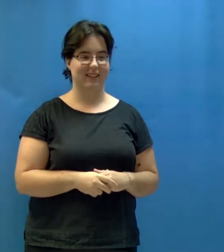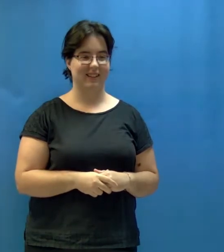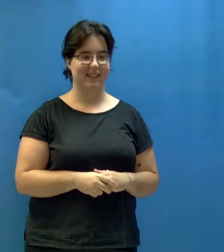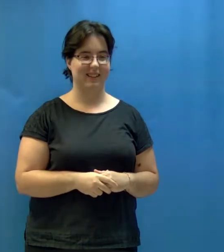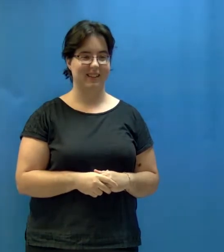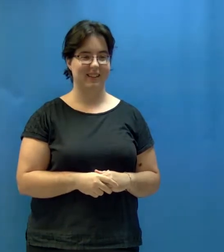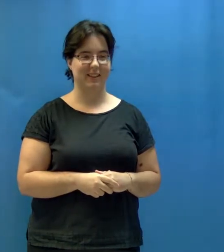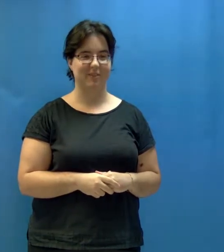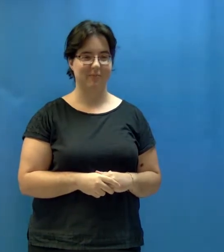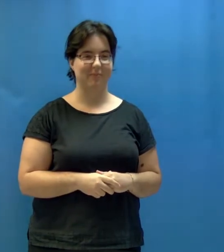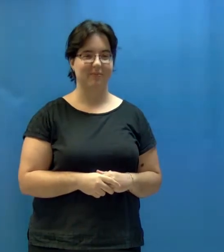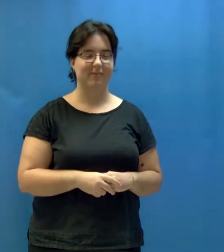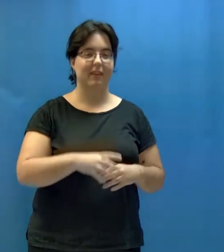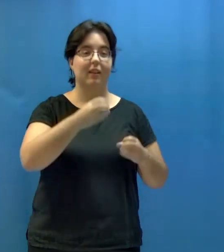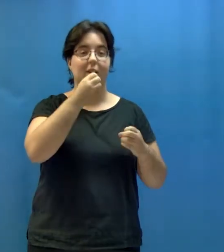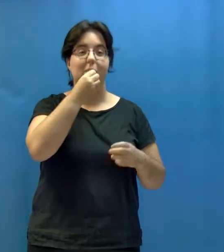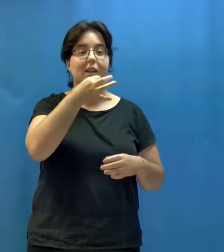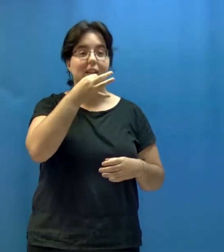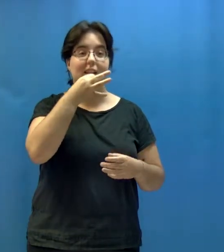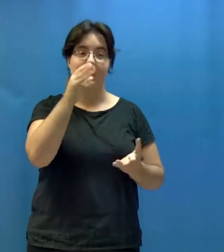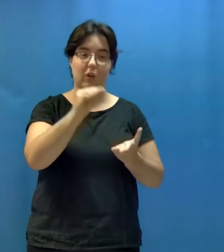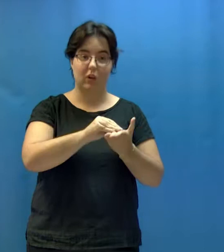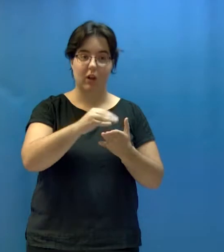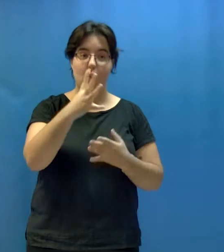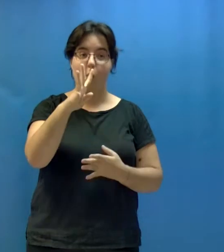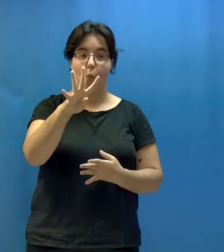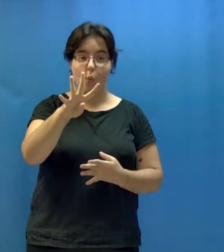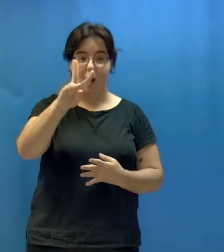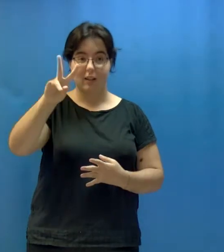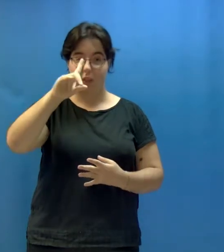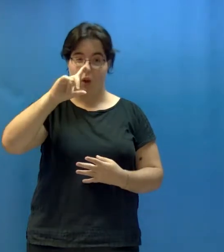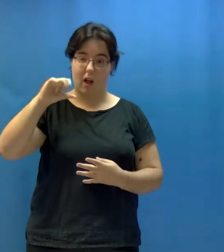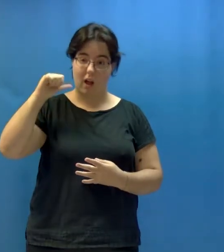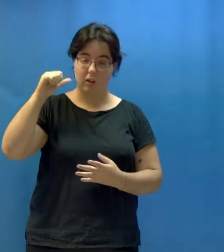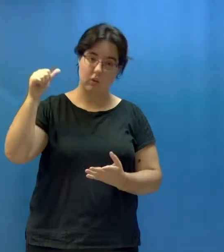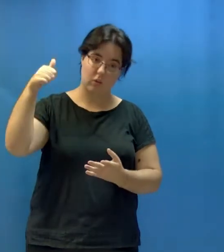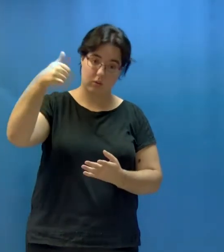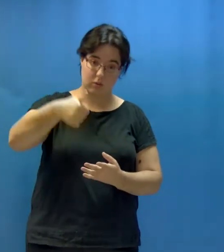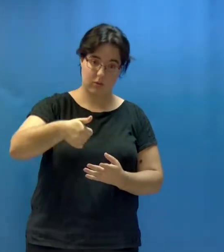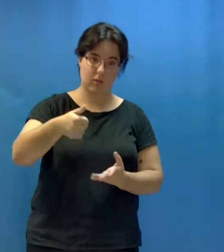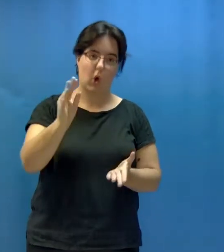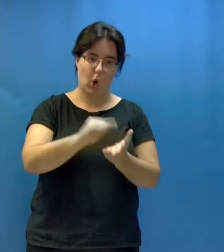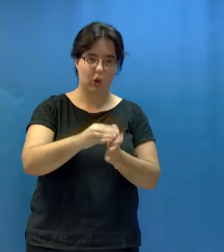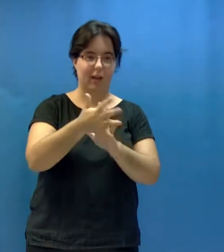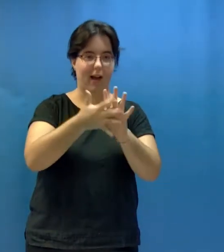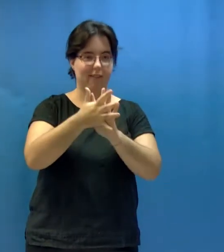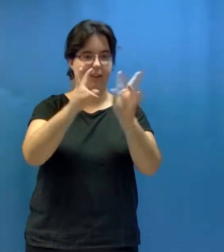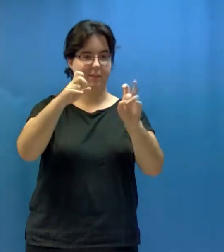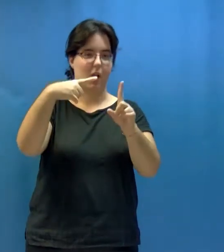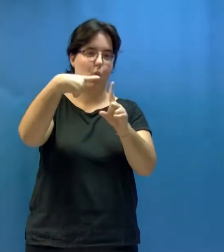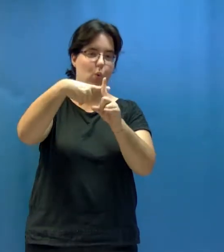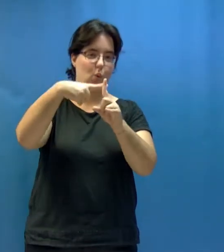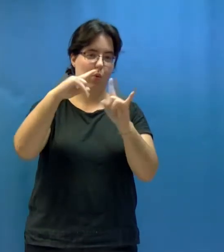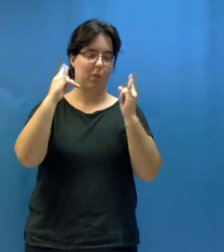Bona vesprada de nou, 42 anys després, i així estem parlant de la creu del Ribalta, 42 anys